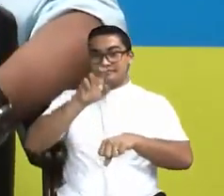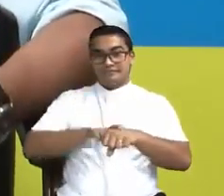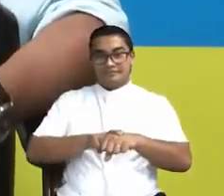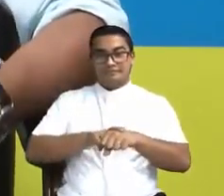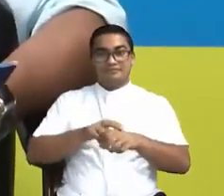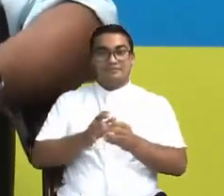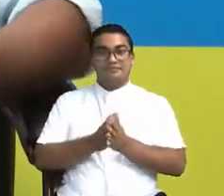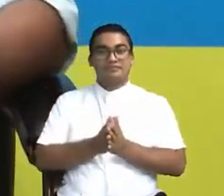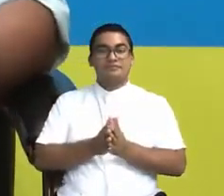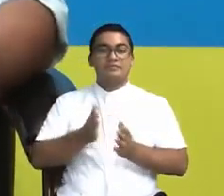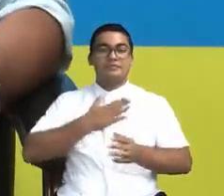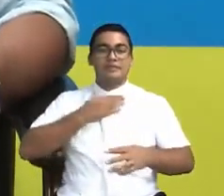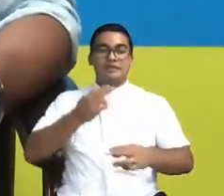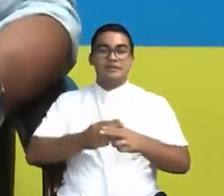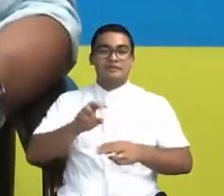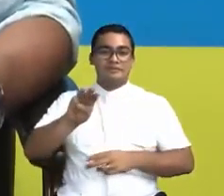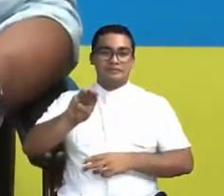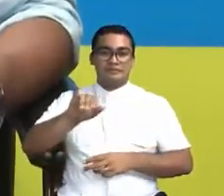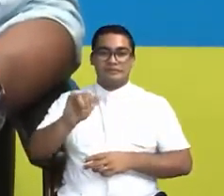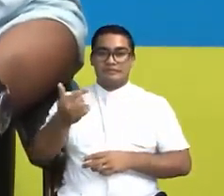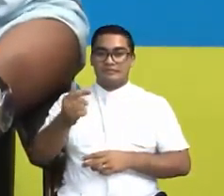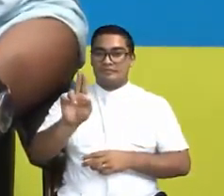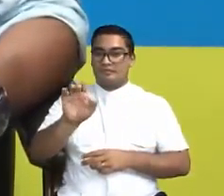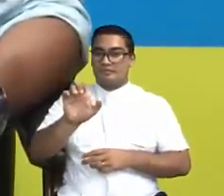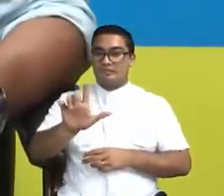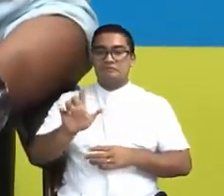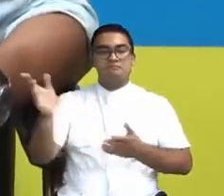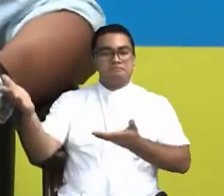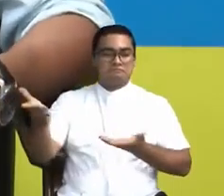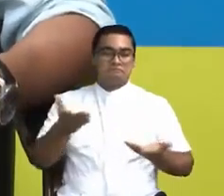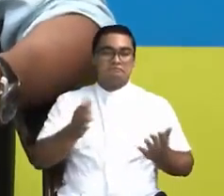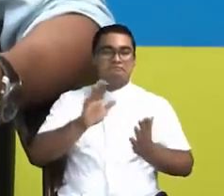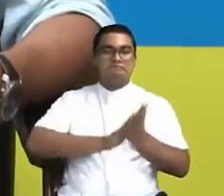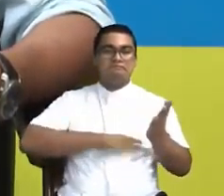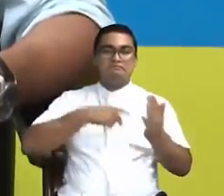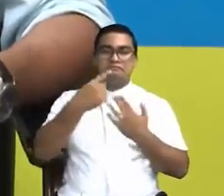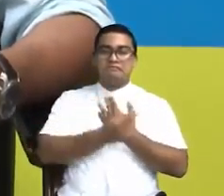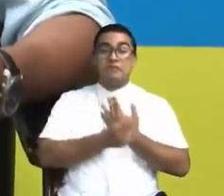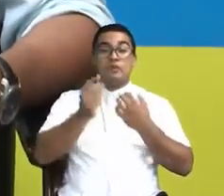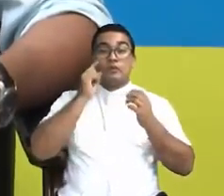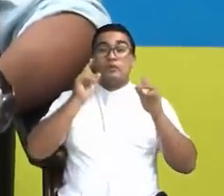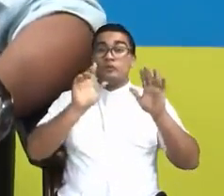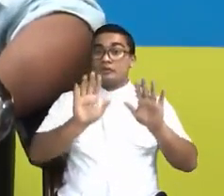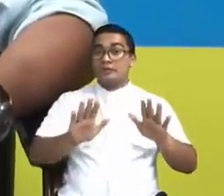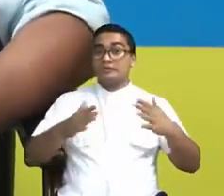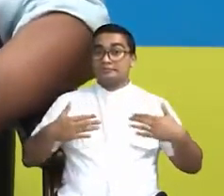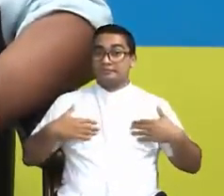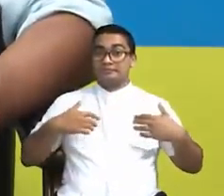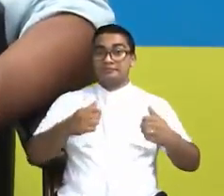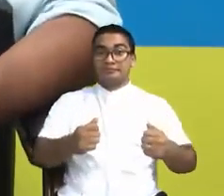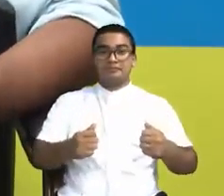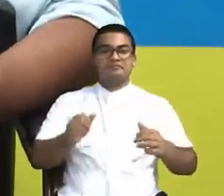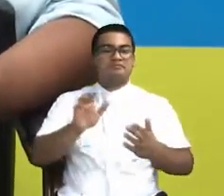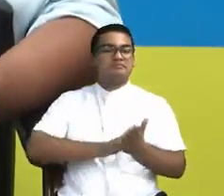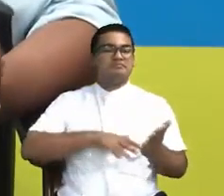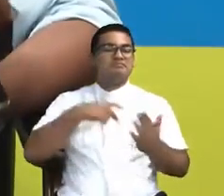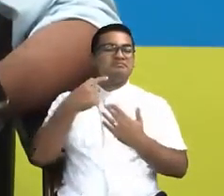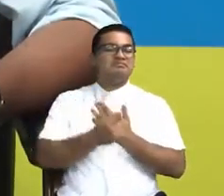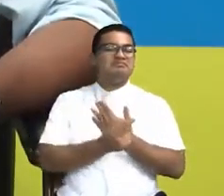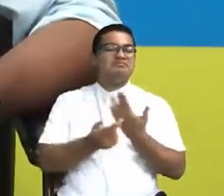Nacional. Les saluda Miguel Carranza Mena y les doy la bienvenida a un programa más de Prevenir es Salud, un programa donde estamos